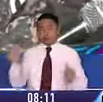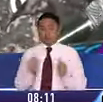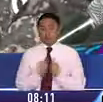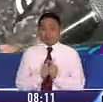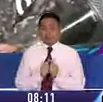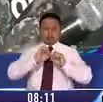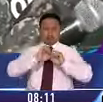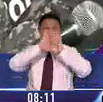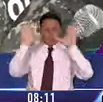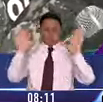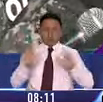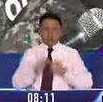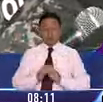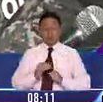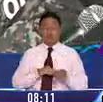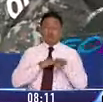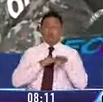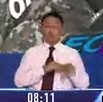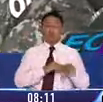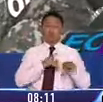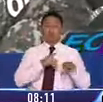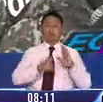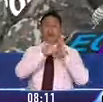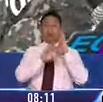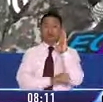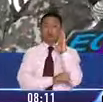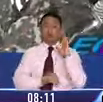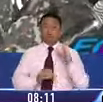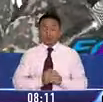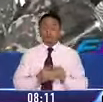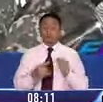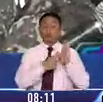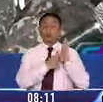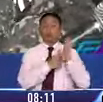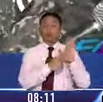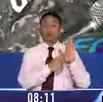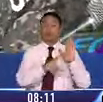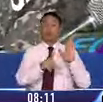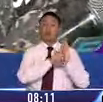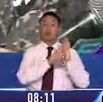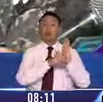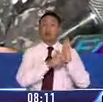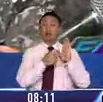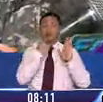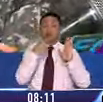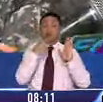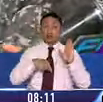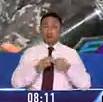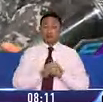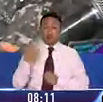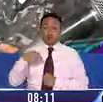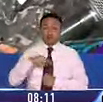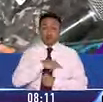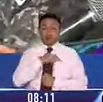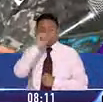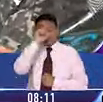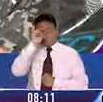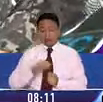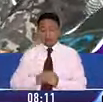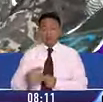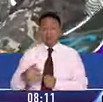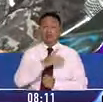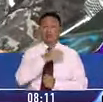claro de respaldar la Constitución, lo que está establecido en la ley. Nosotros esperamos que esta